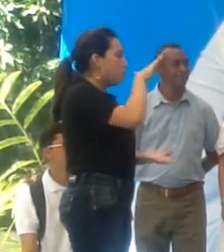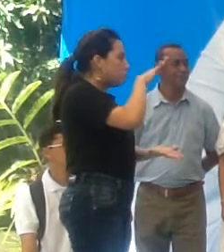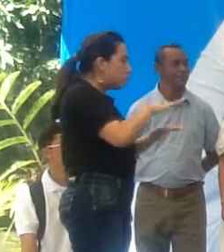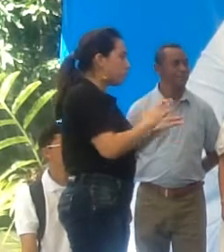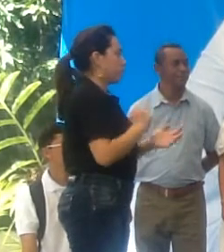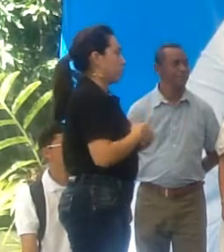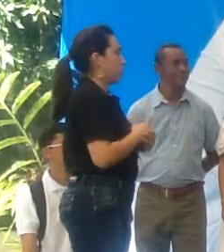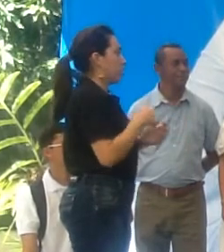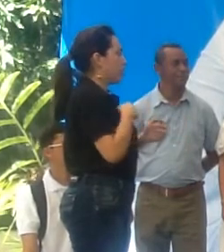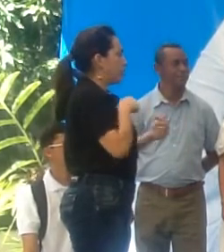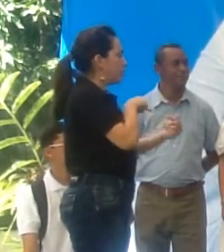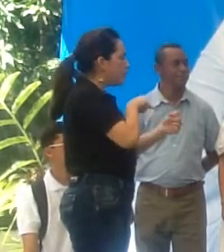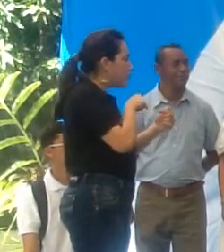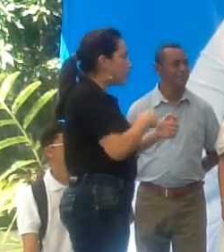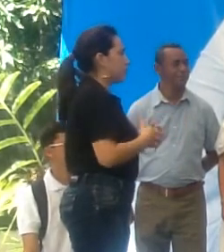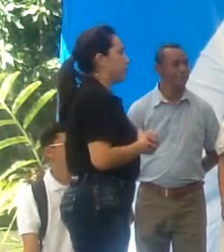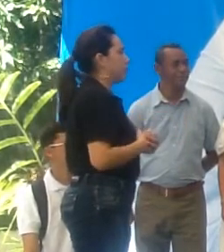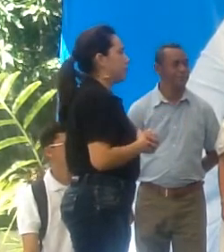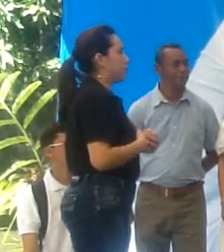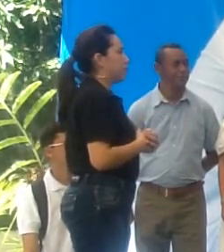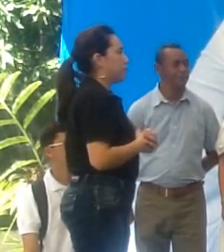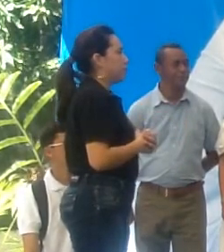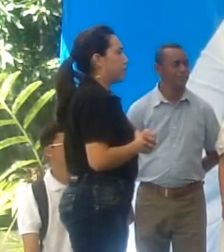Mi única confrontación